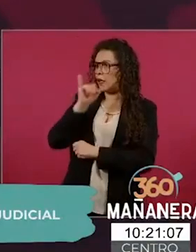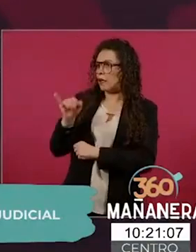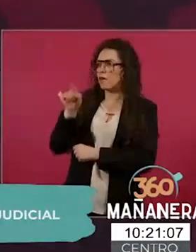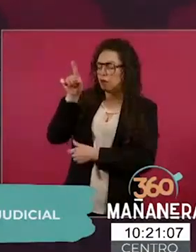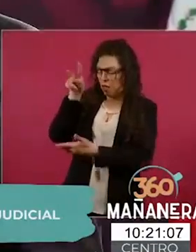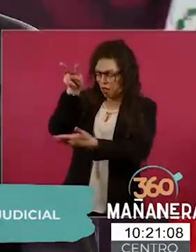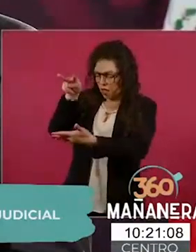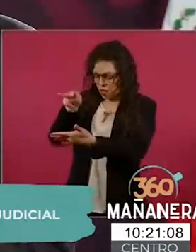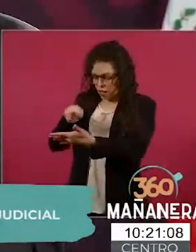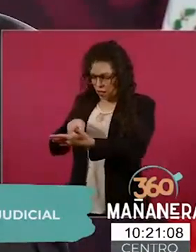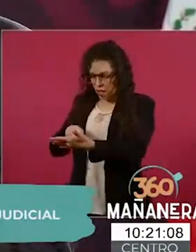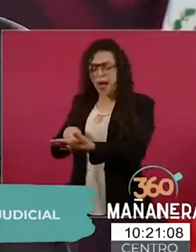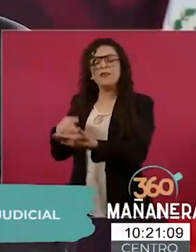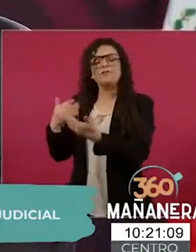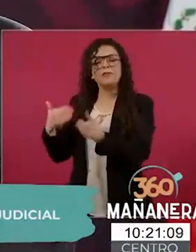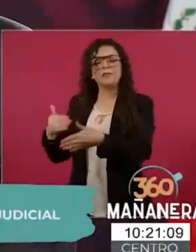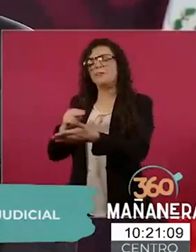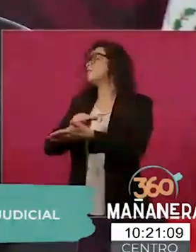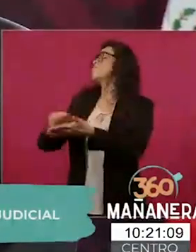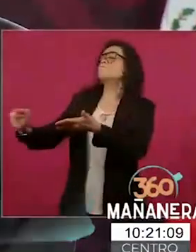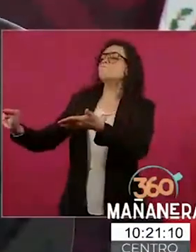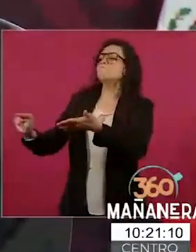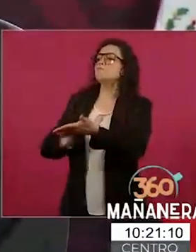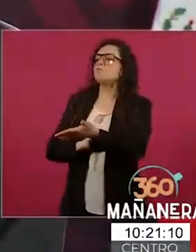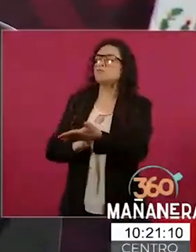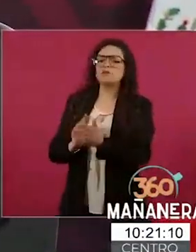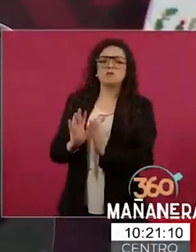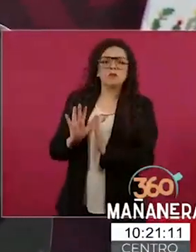firmar y todo es pura relación pública